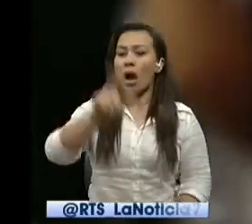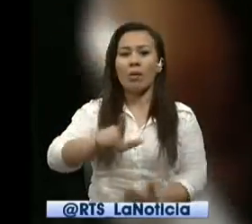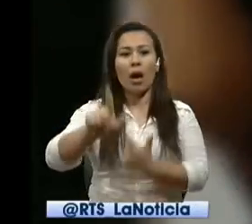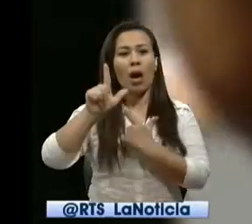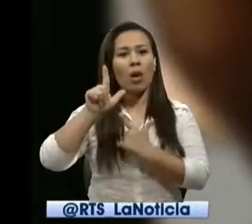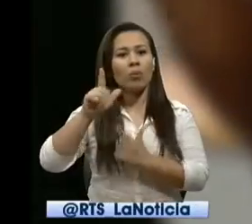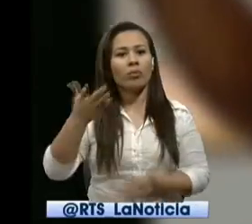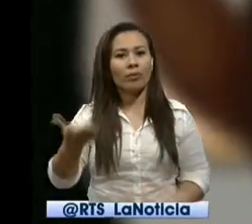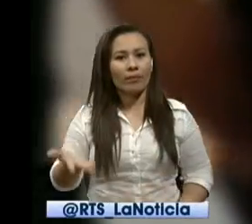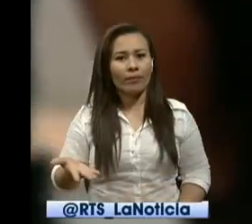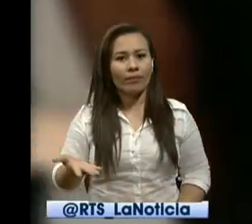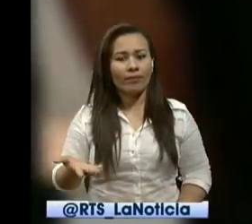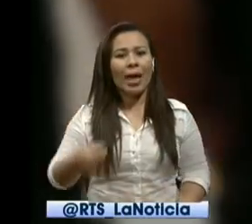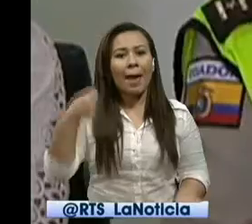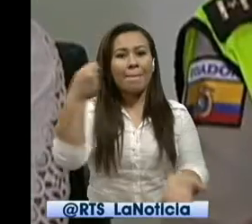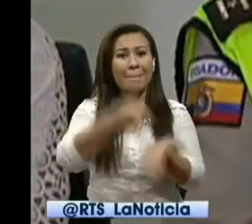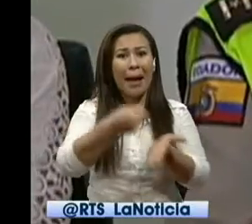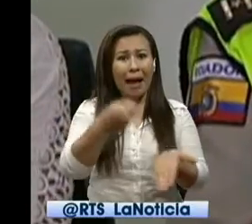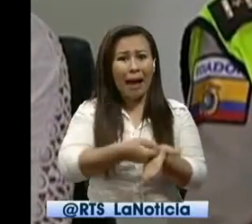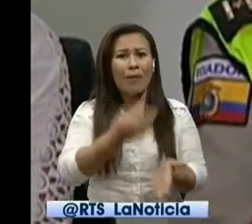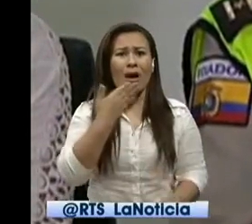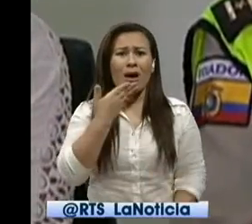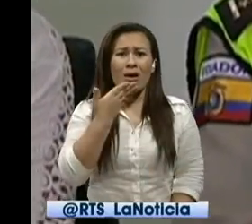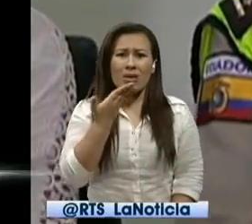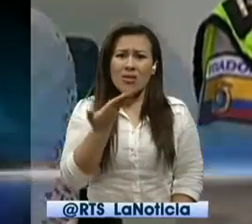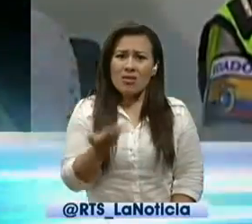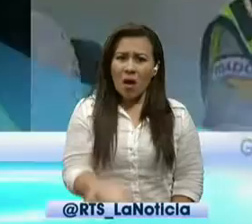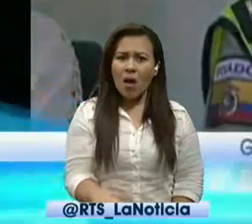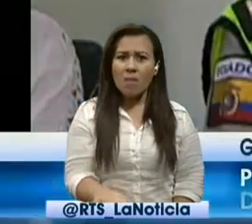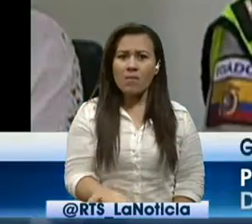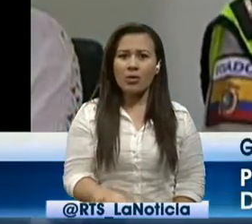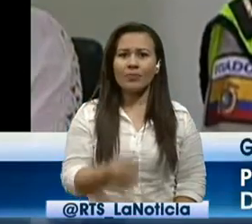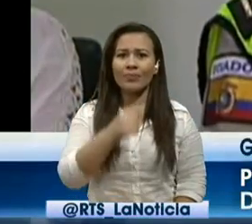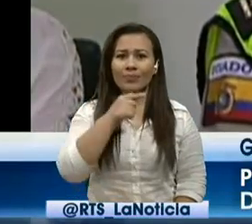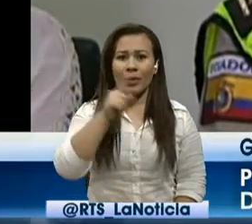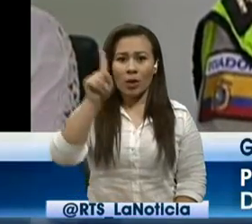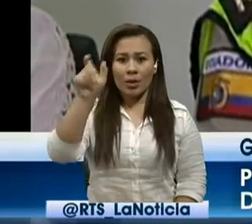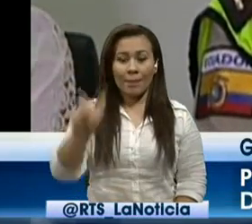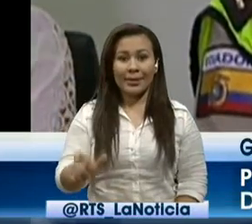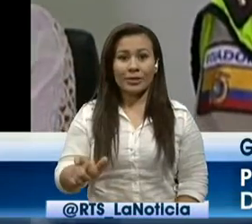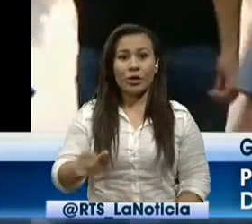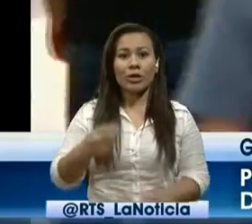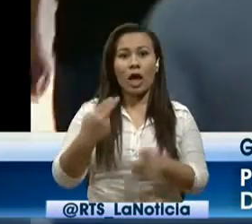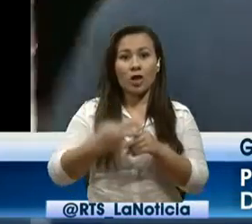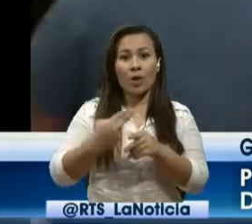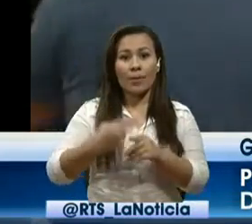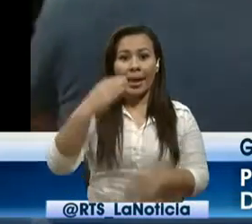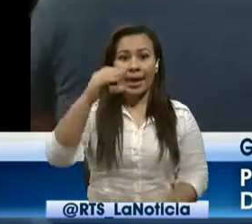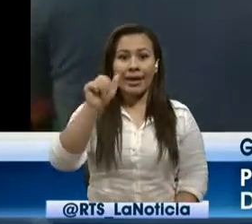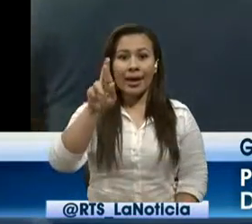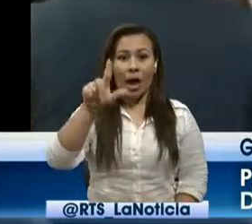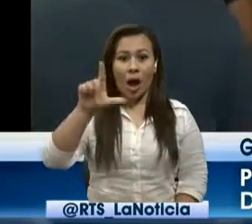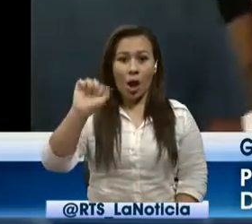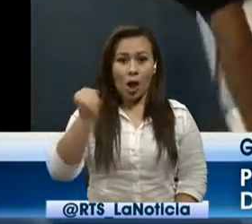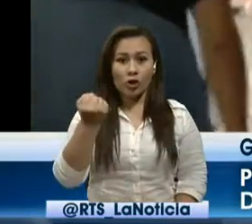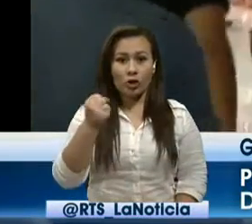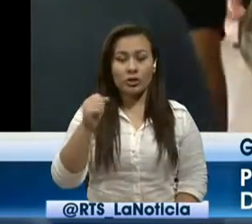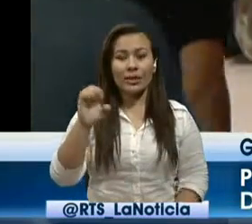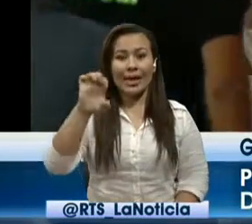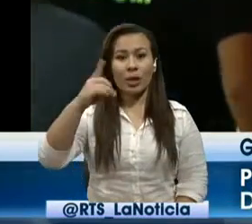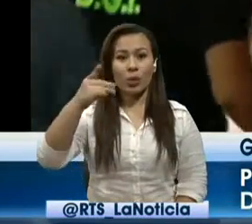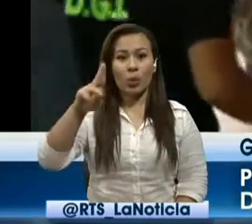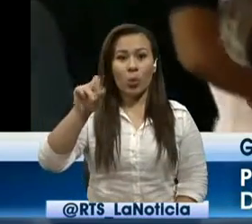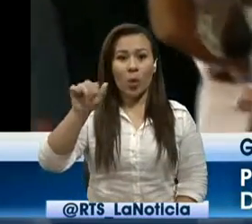implicados. Quienes eran reclutados por un PPL, Prado, Carlos Eduardo, los mismos que